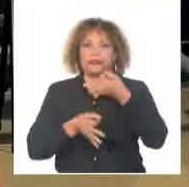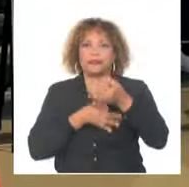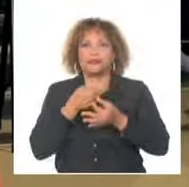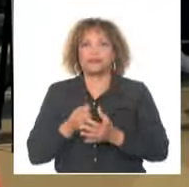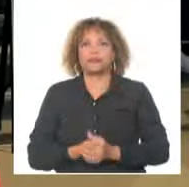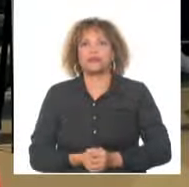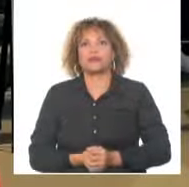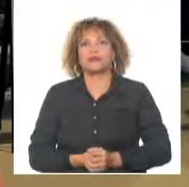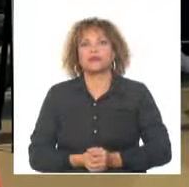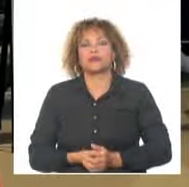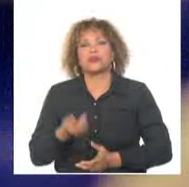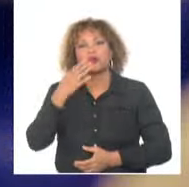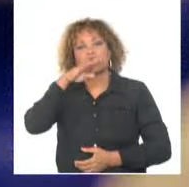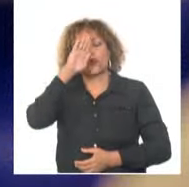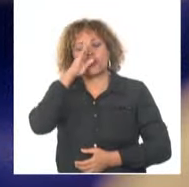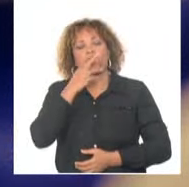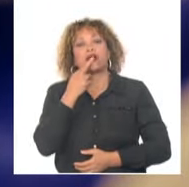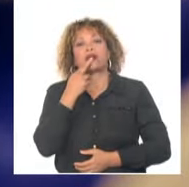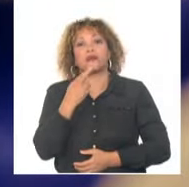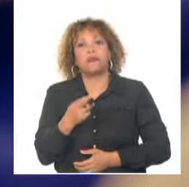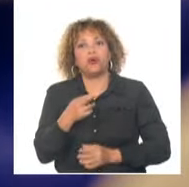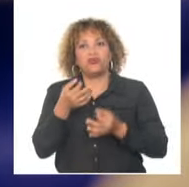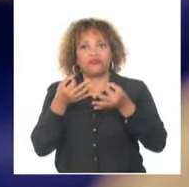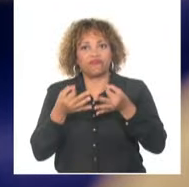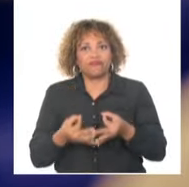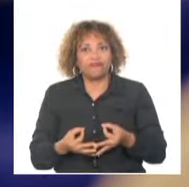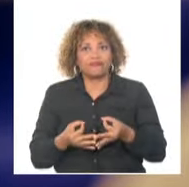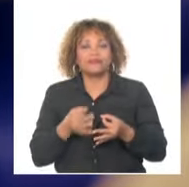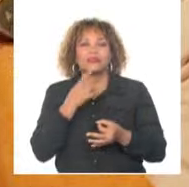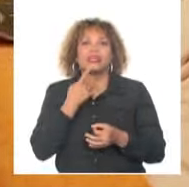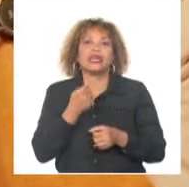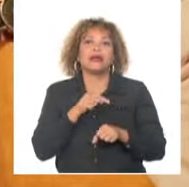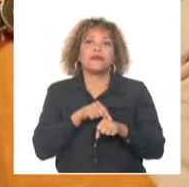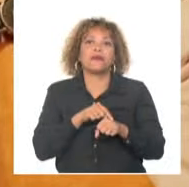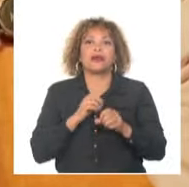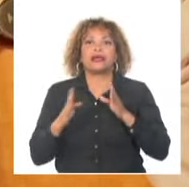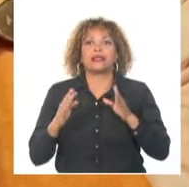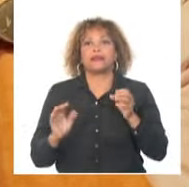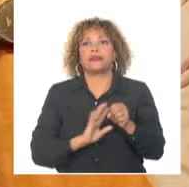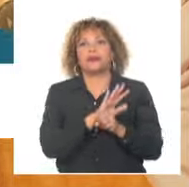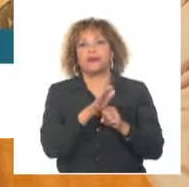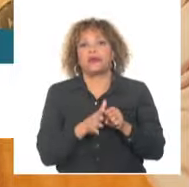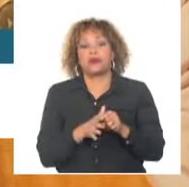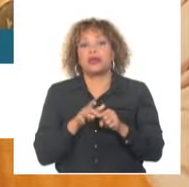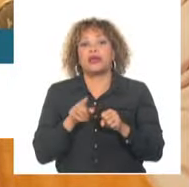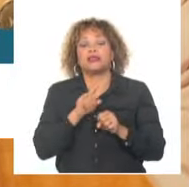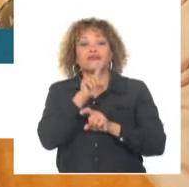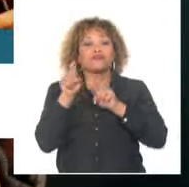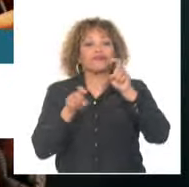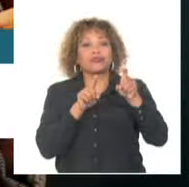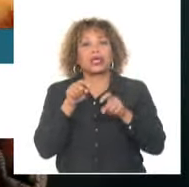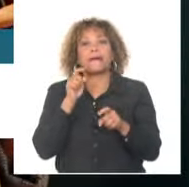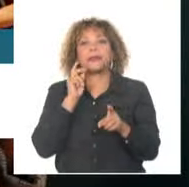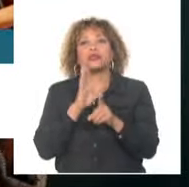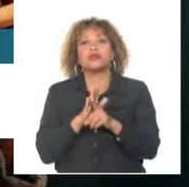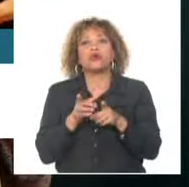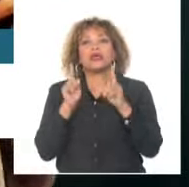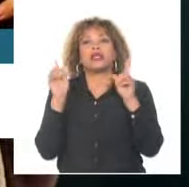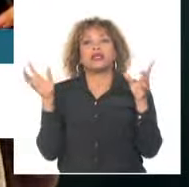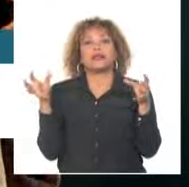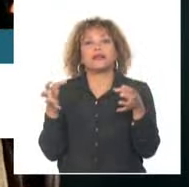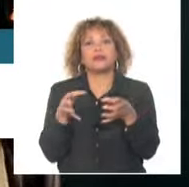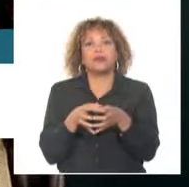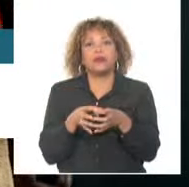que Cuba tuvo una respuesta eficiente, efectiva y pertinente frente a la COVID-19? Esta fue la interrogante con la que inició el encuentro liderado por la